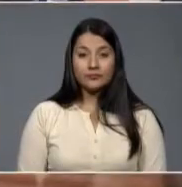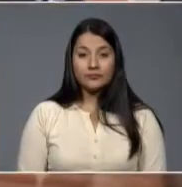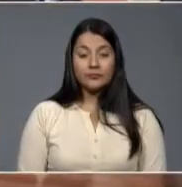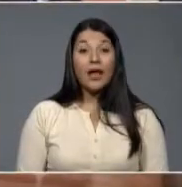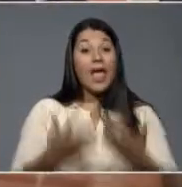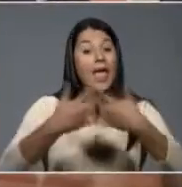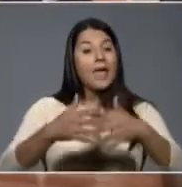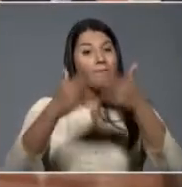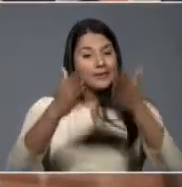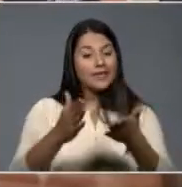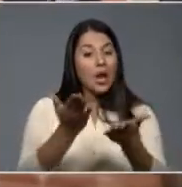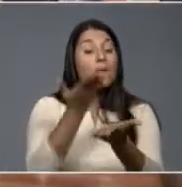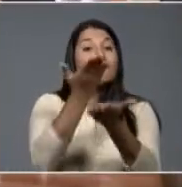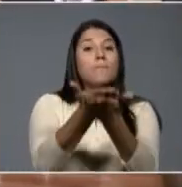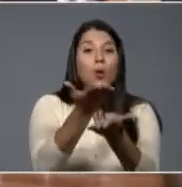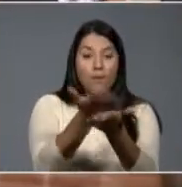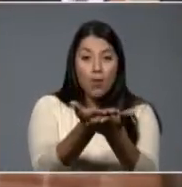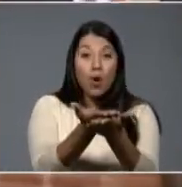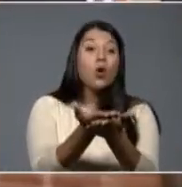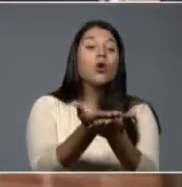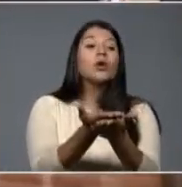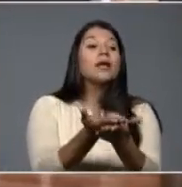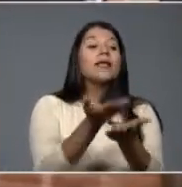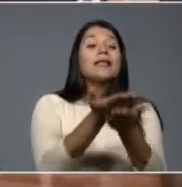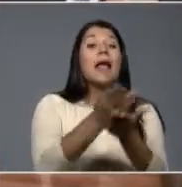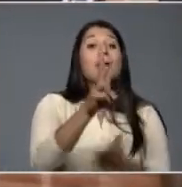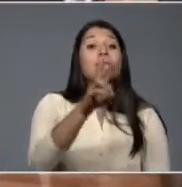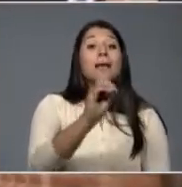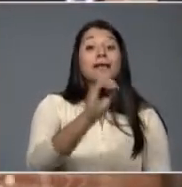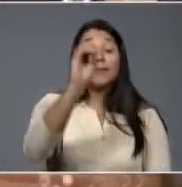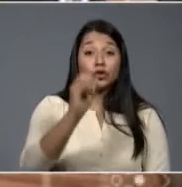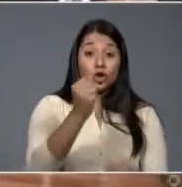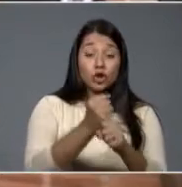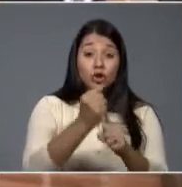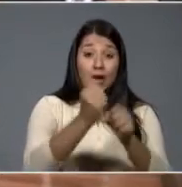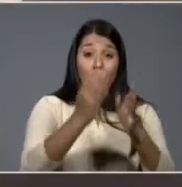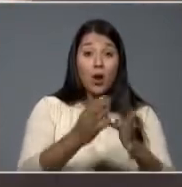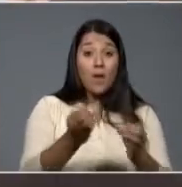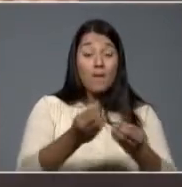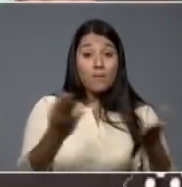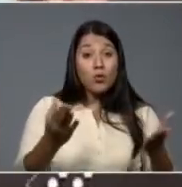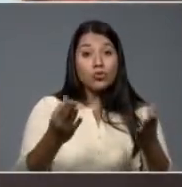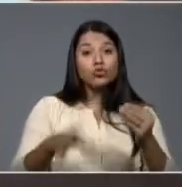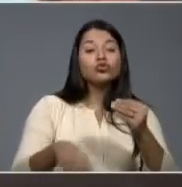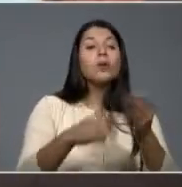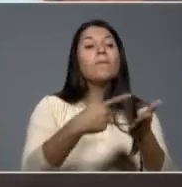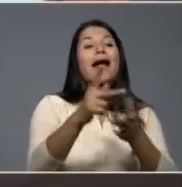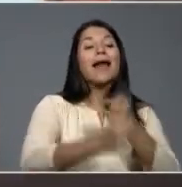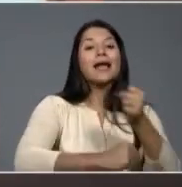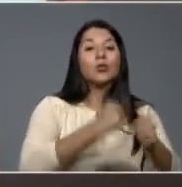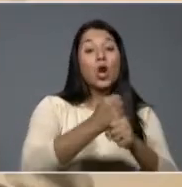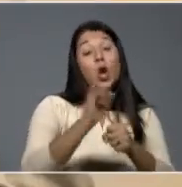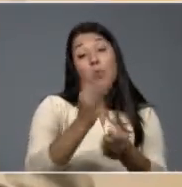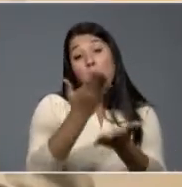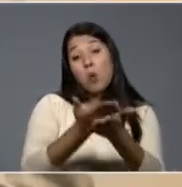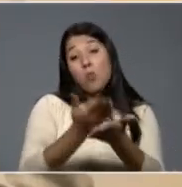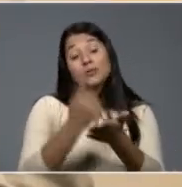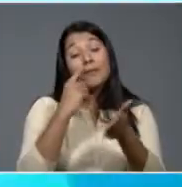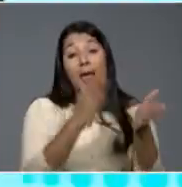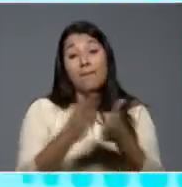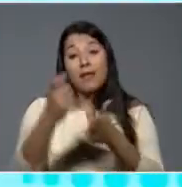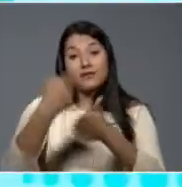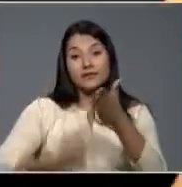Los empresarios proponen otorgarle a solo un 20% de los empleados públicos el plus de anualidades como propuesta alterna al plan